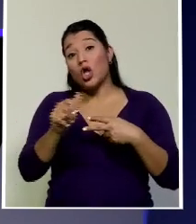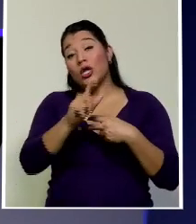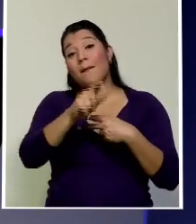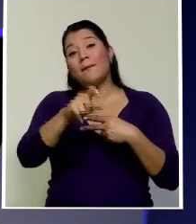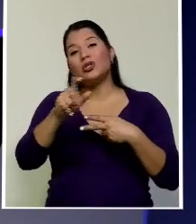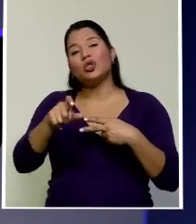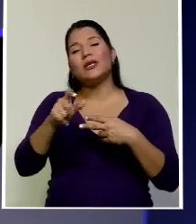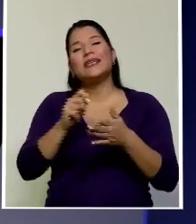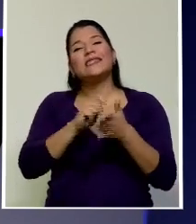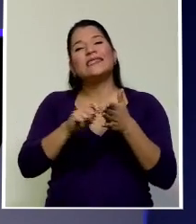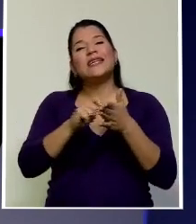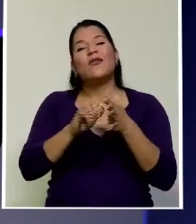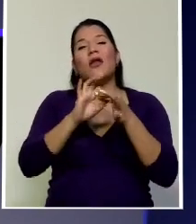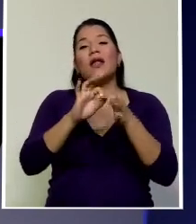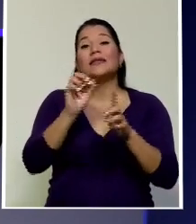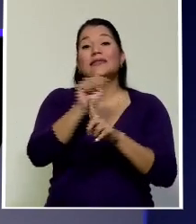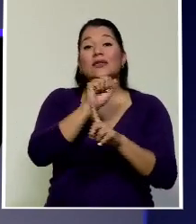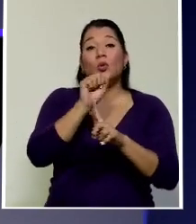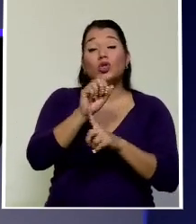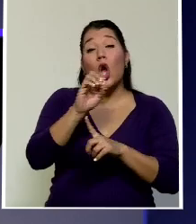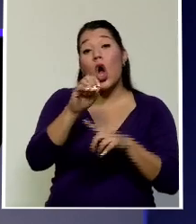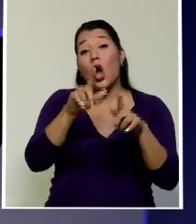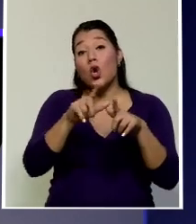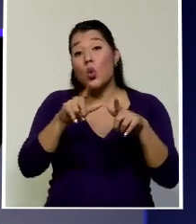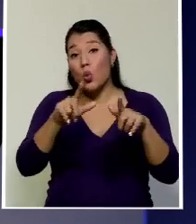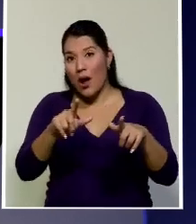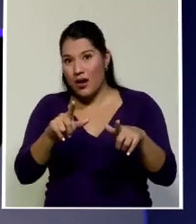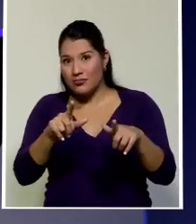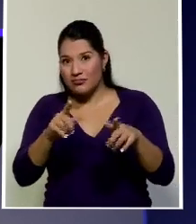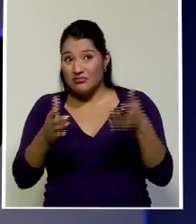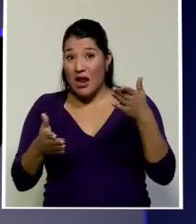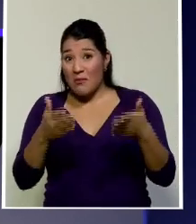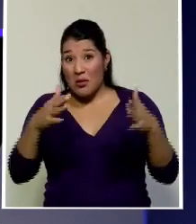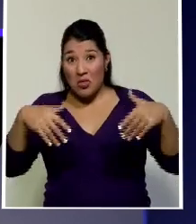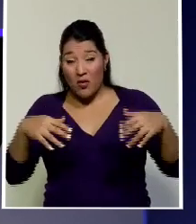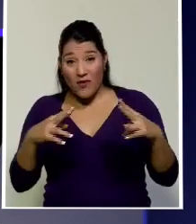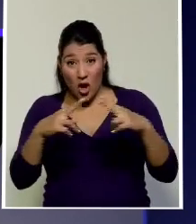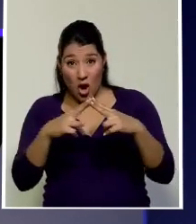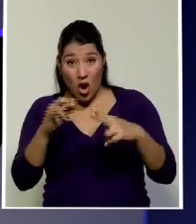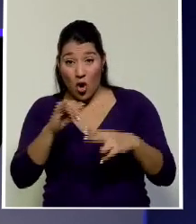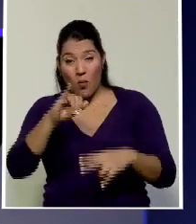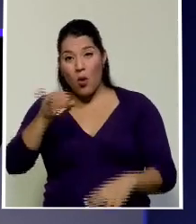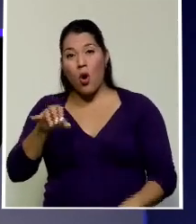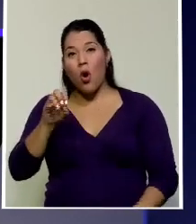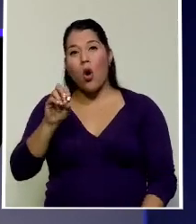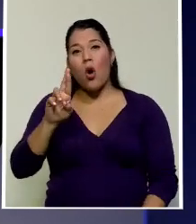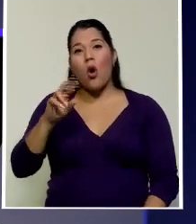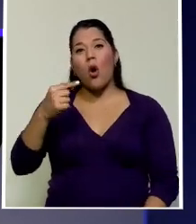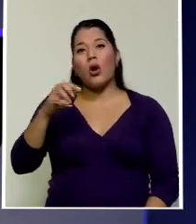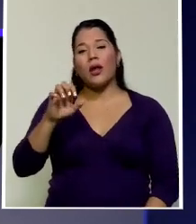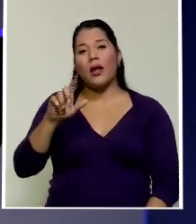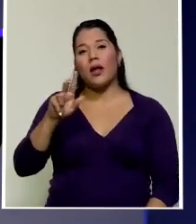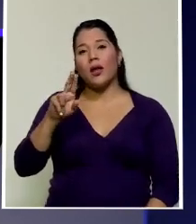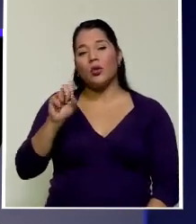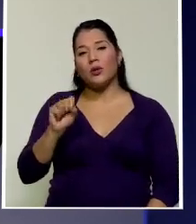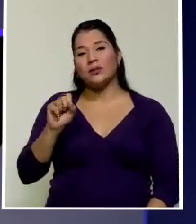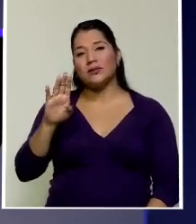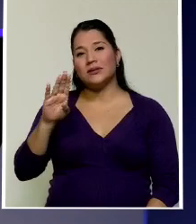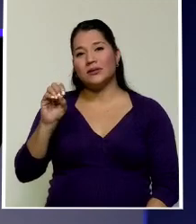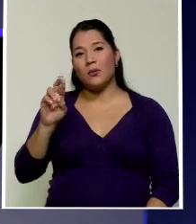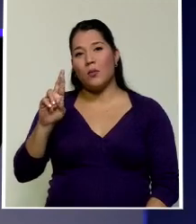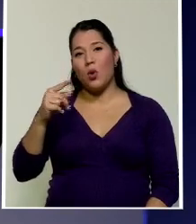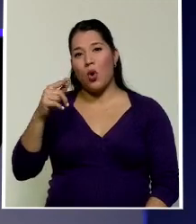escriben sobre situaciones y sobre lugares que jamás han conocido, el caso de Jorge Luis Borges, que